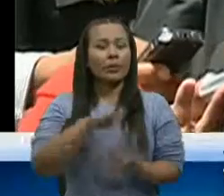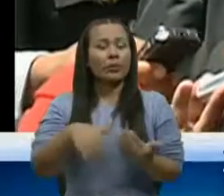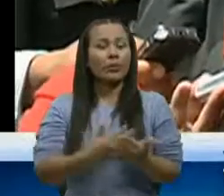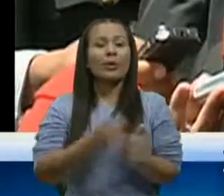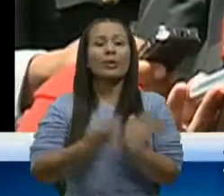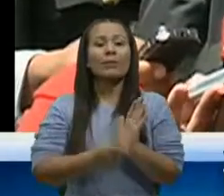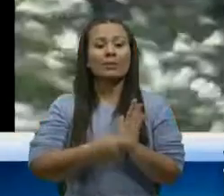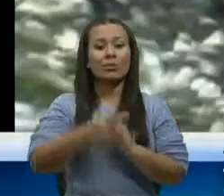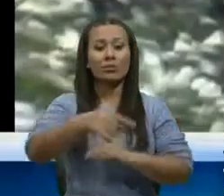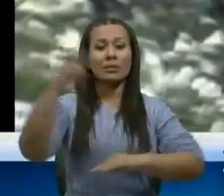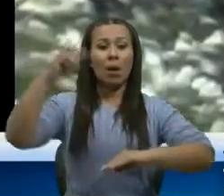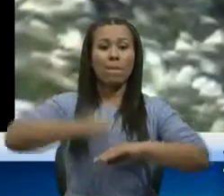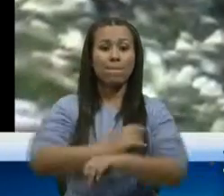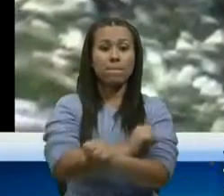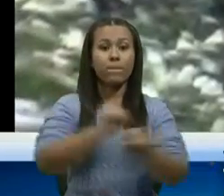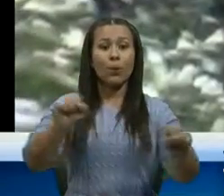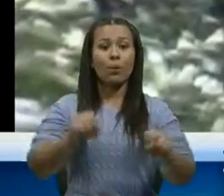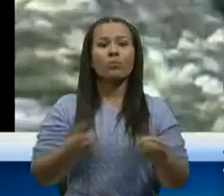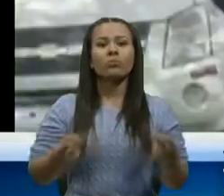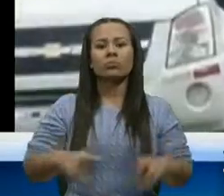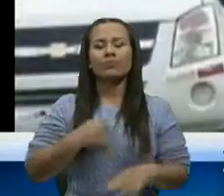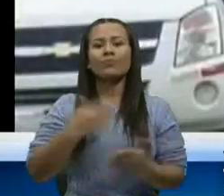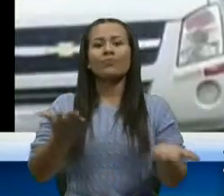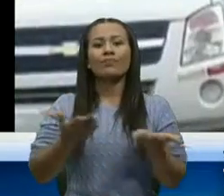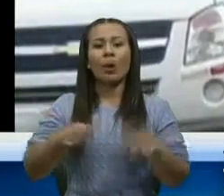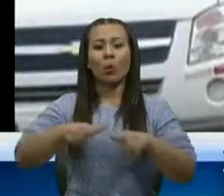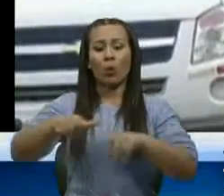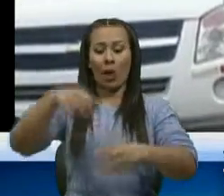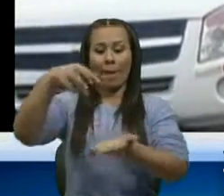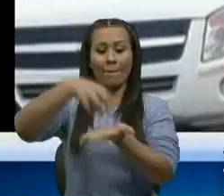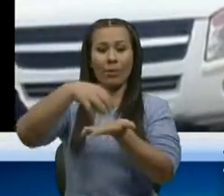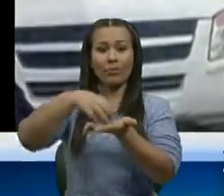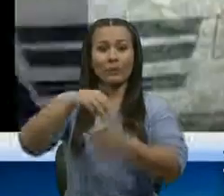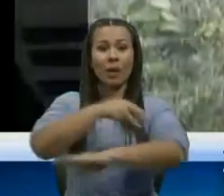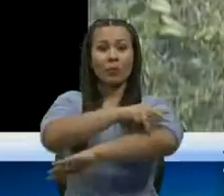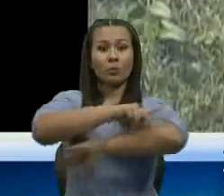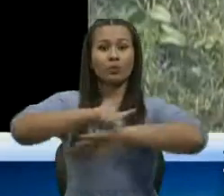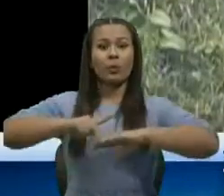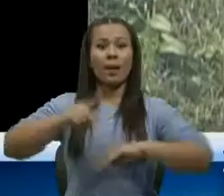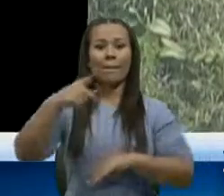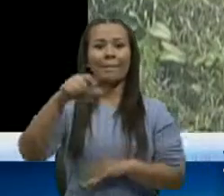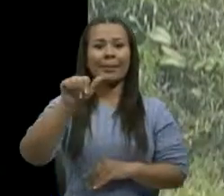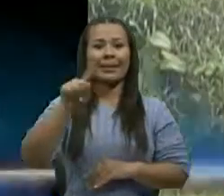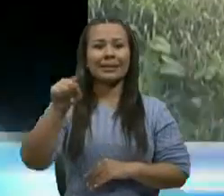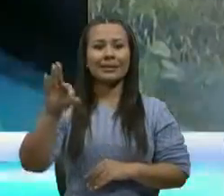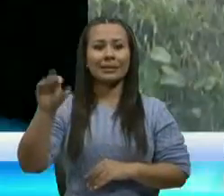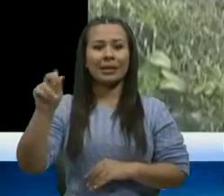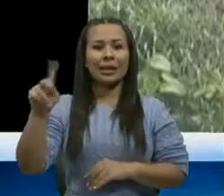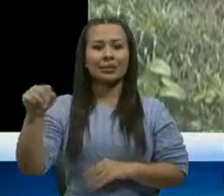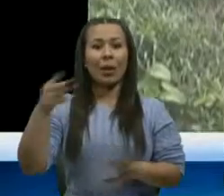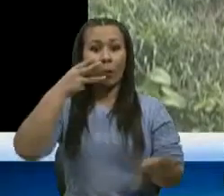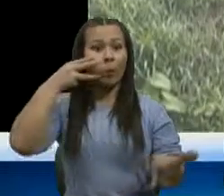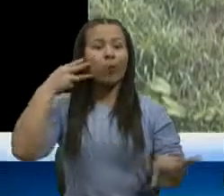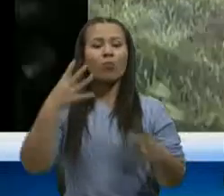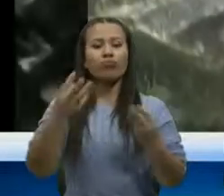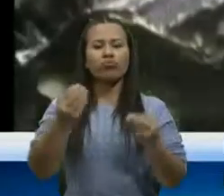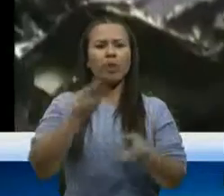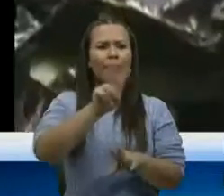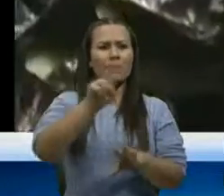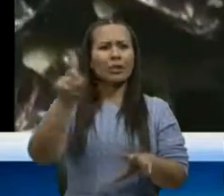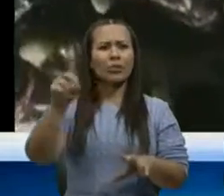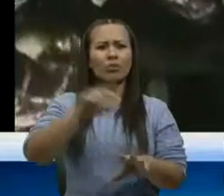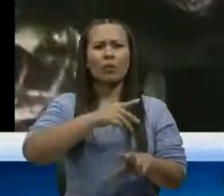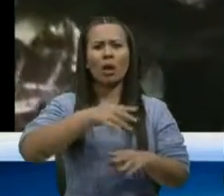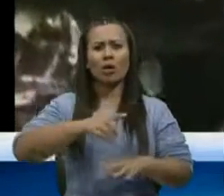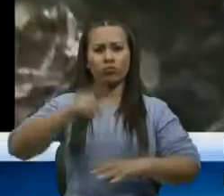que pasó en este accidente. El trágico accidente se registró en la provincia de Pastaza. Pasado el mediodía del 15 de marzo, 22 militares que concluían un